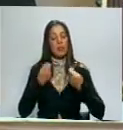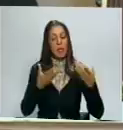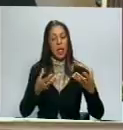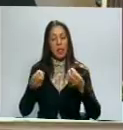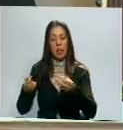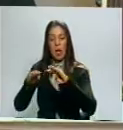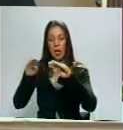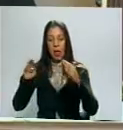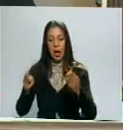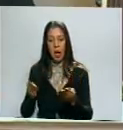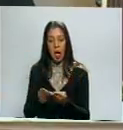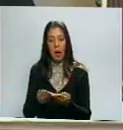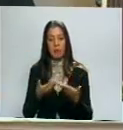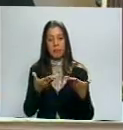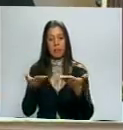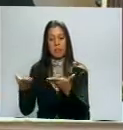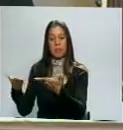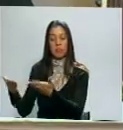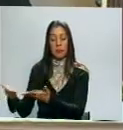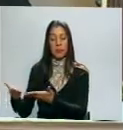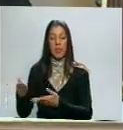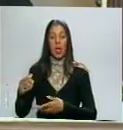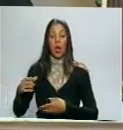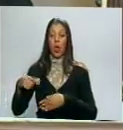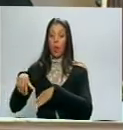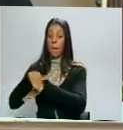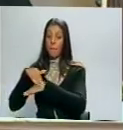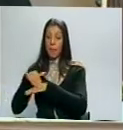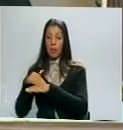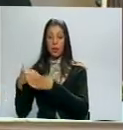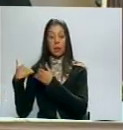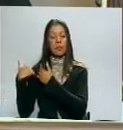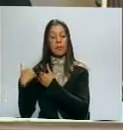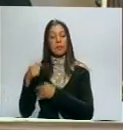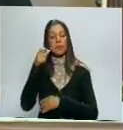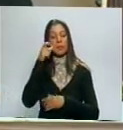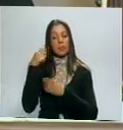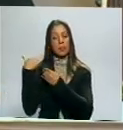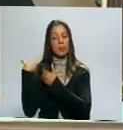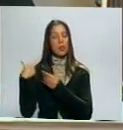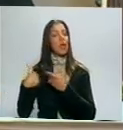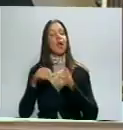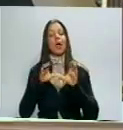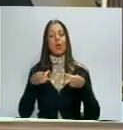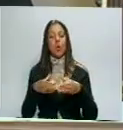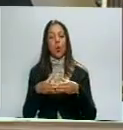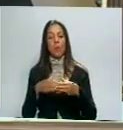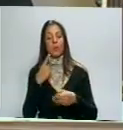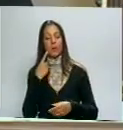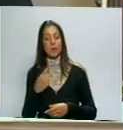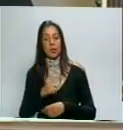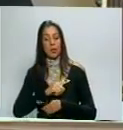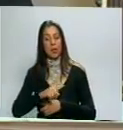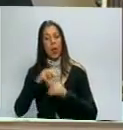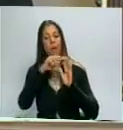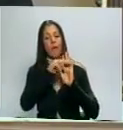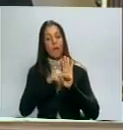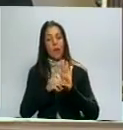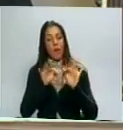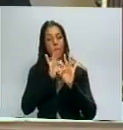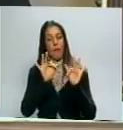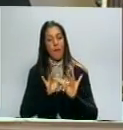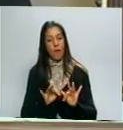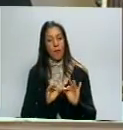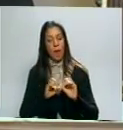El órgano del Ejecutivo Nacional responsable del Comité Local de Abastecimiento y Producción determinará las distintas modalidades y niveles